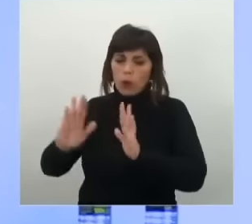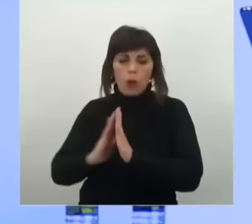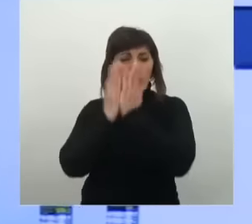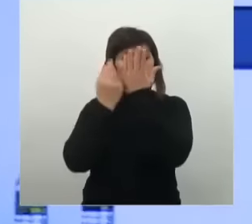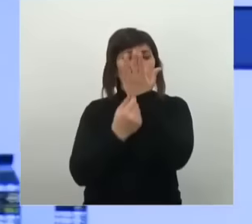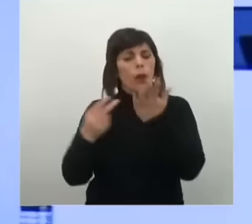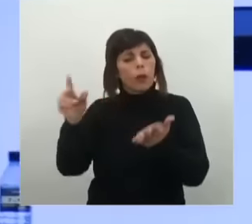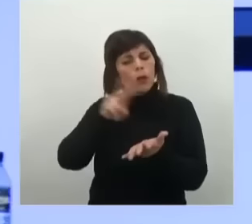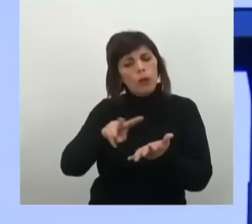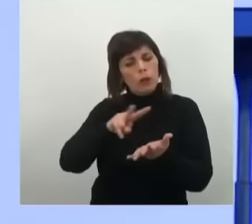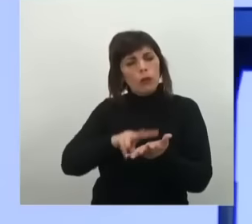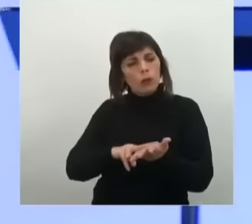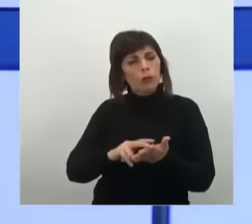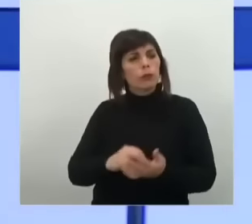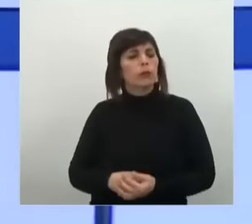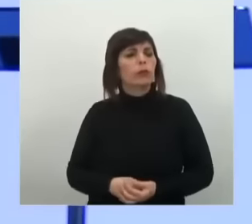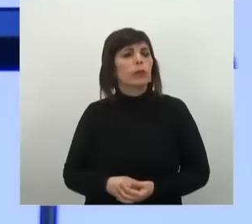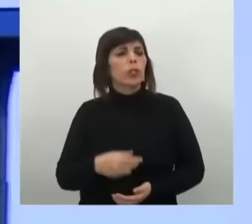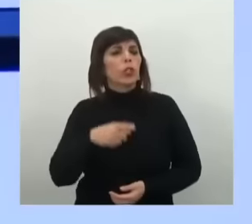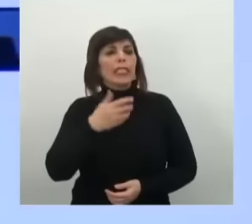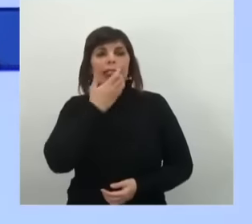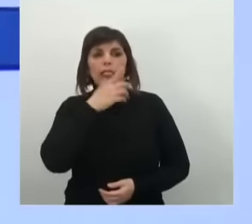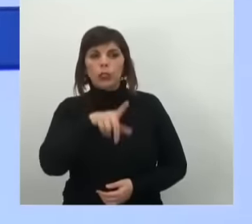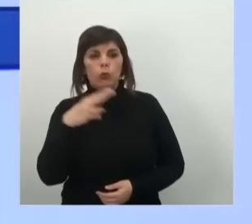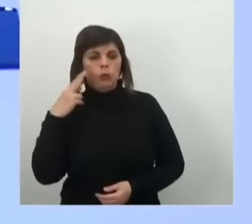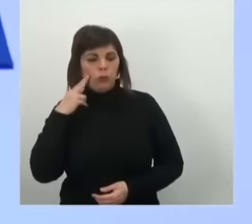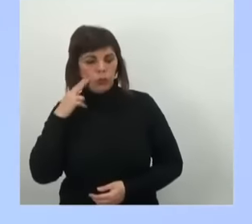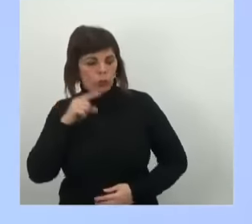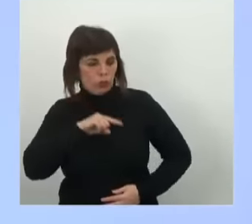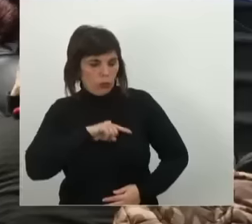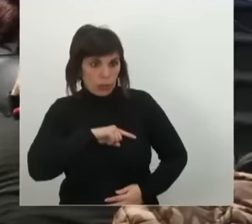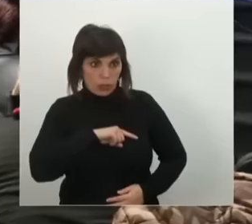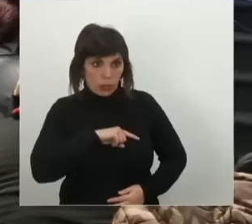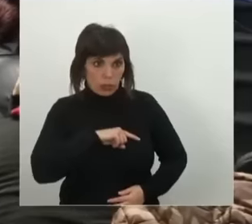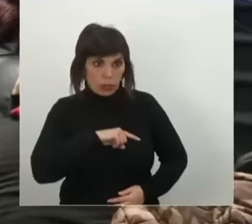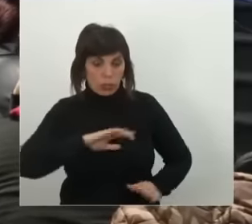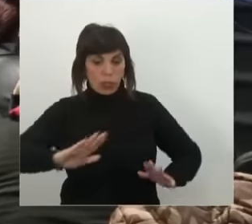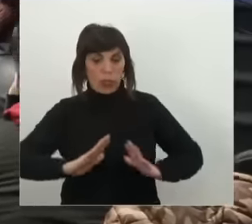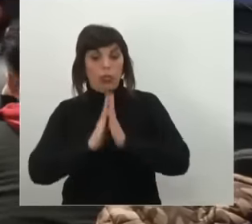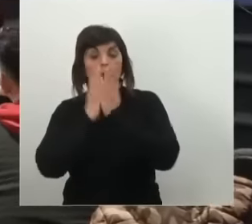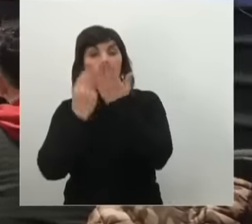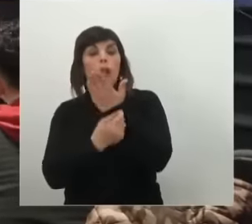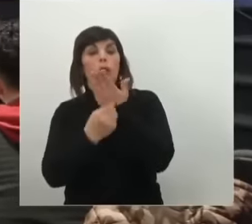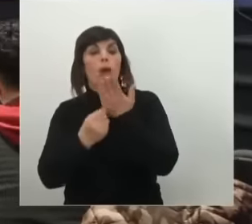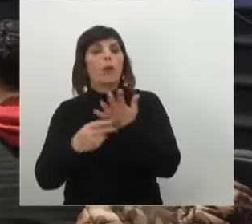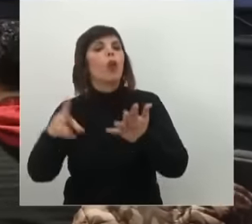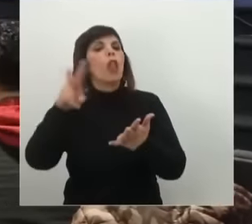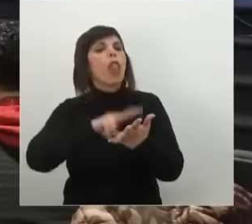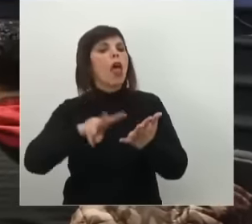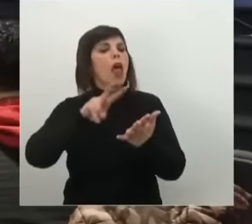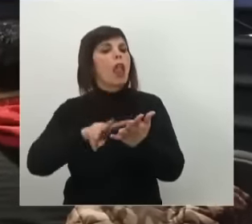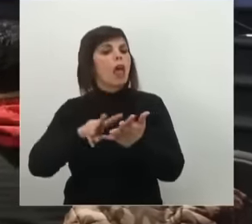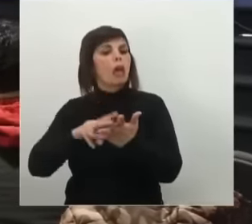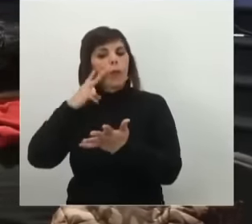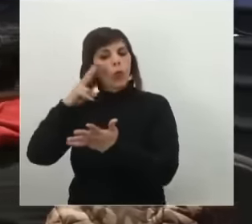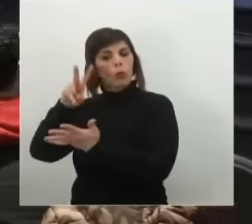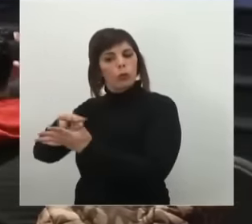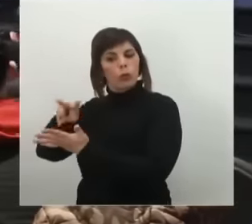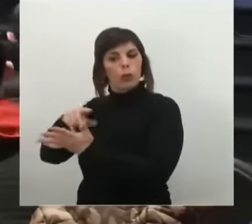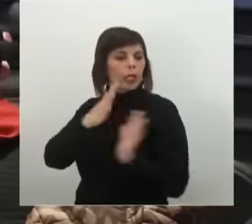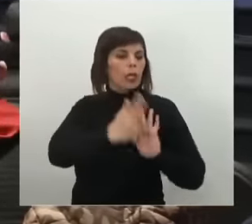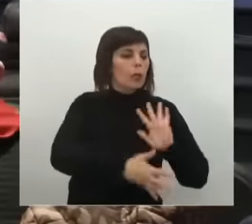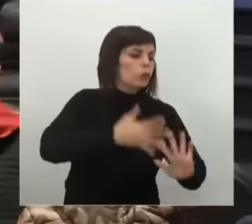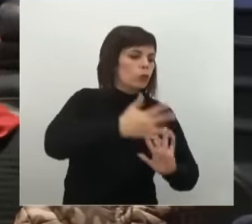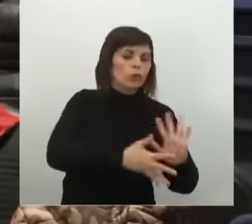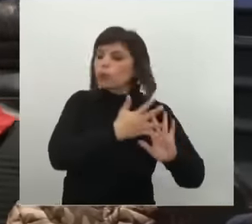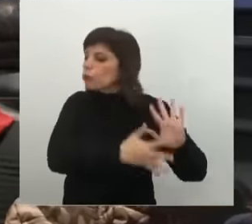consejo siempre que sientas temor Abre tu Biblia y lee la Biblia en voz alta el